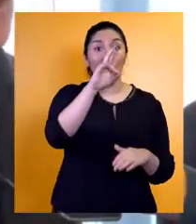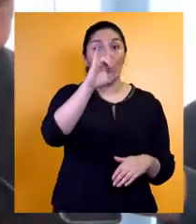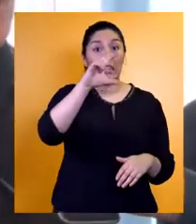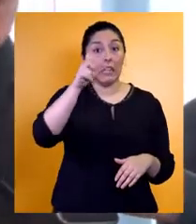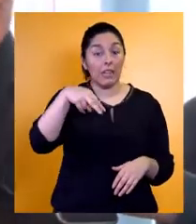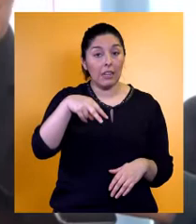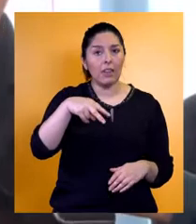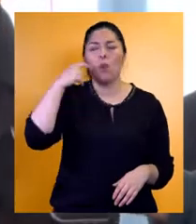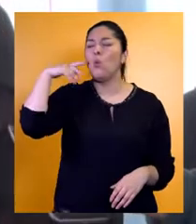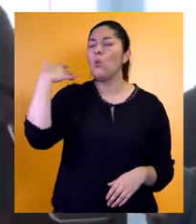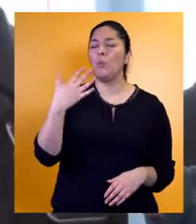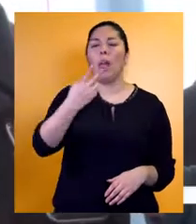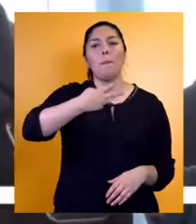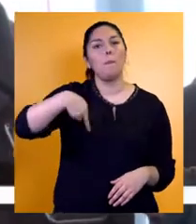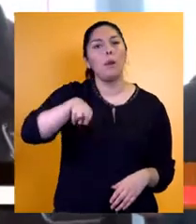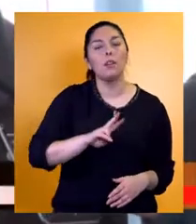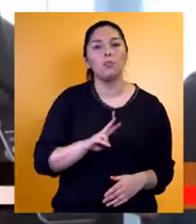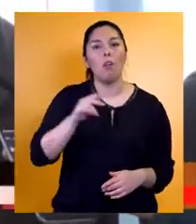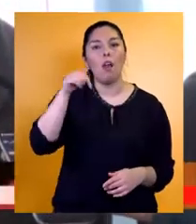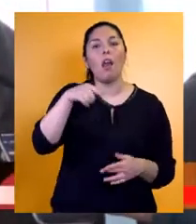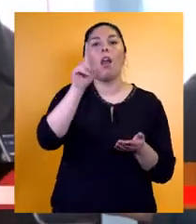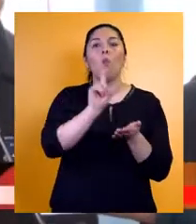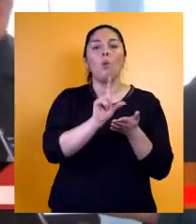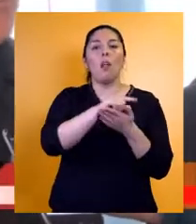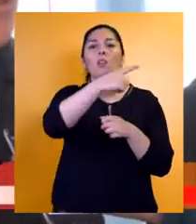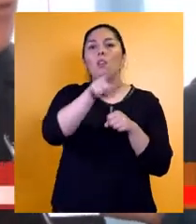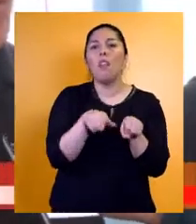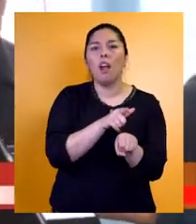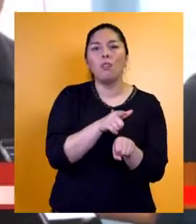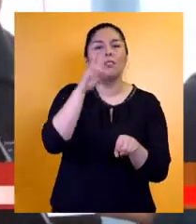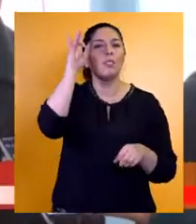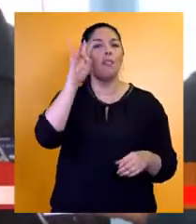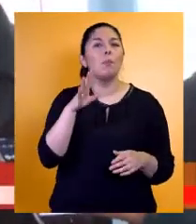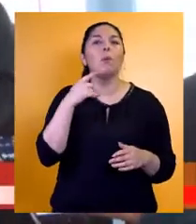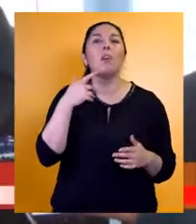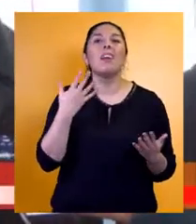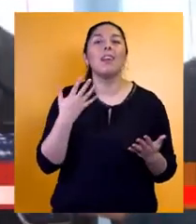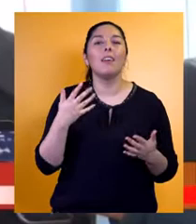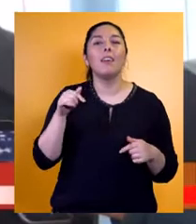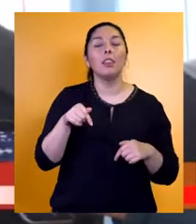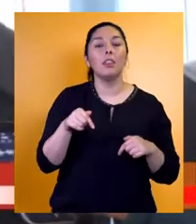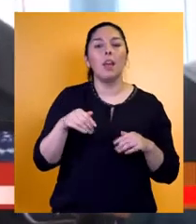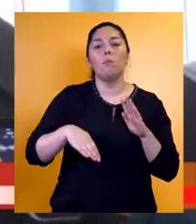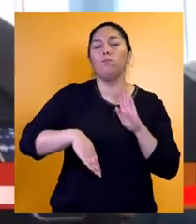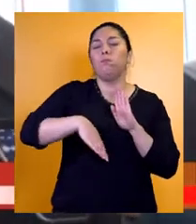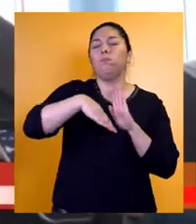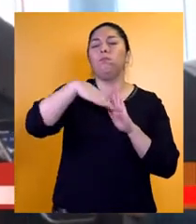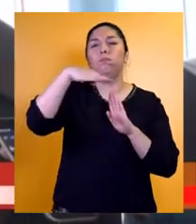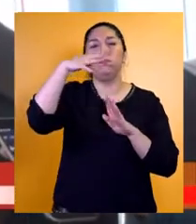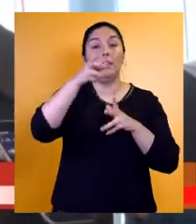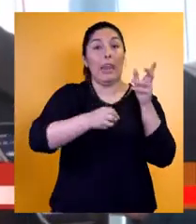origen es importante. Para nosotros en la zona somos parte de esta